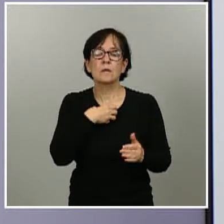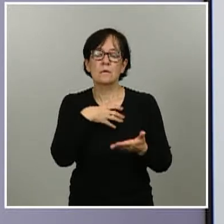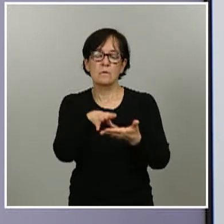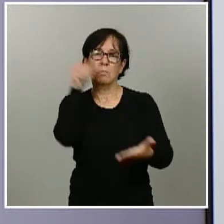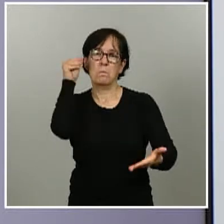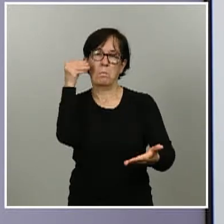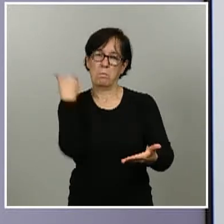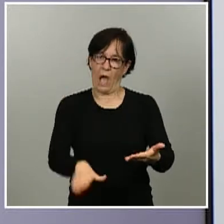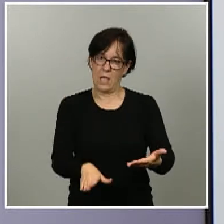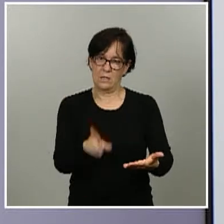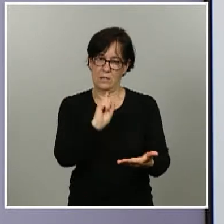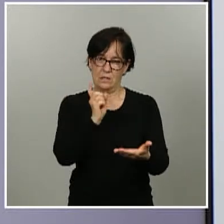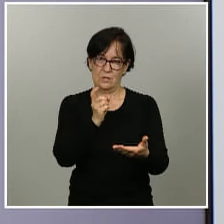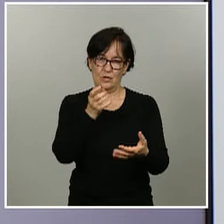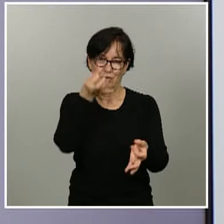datos